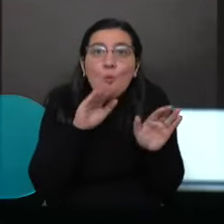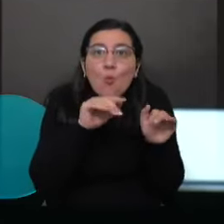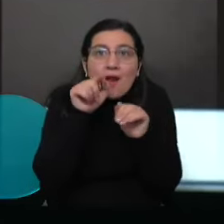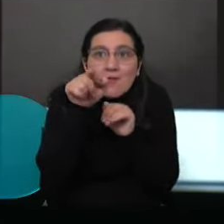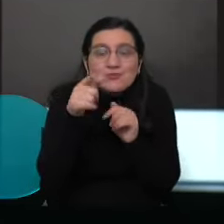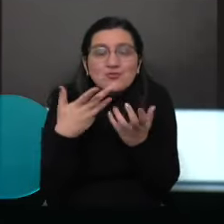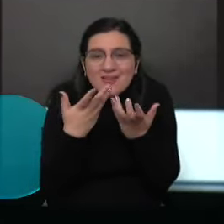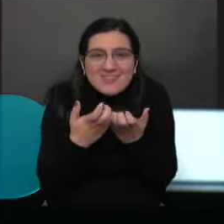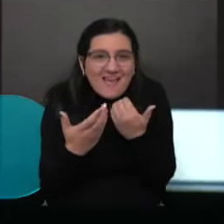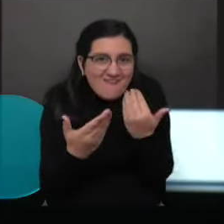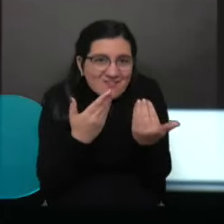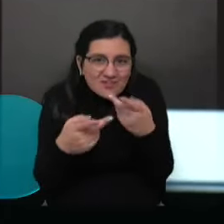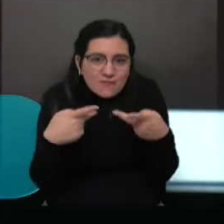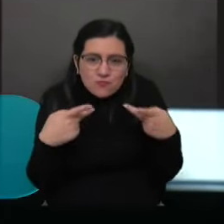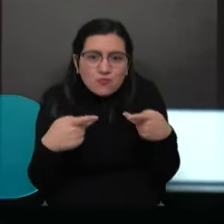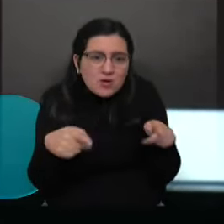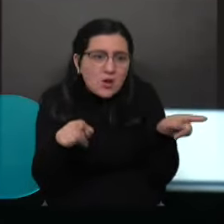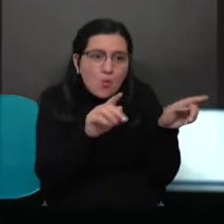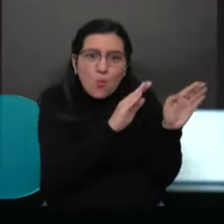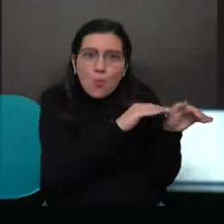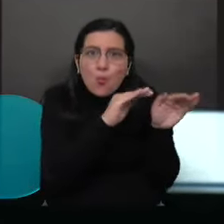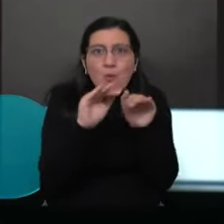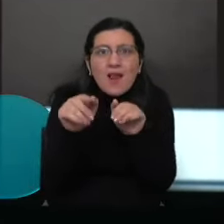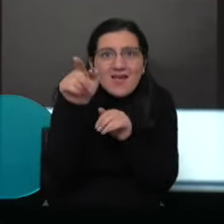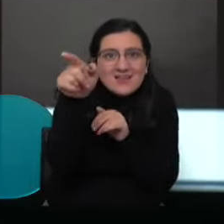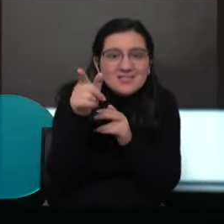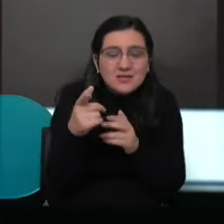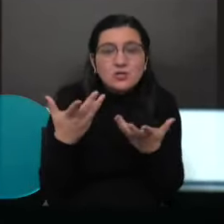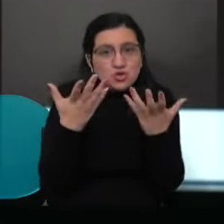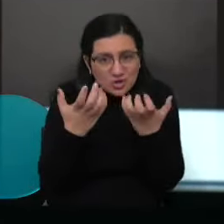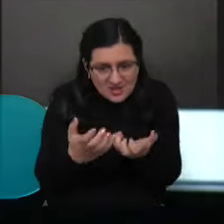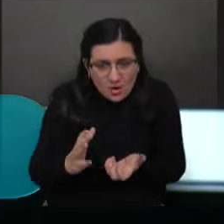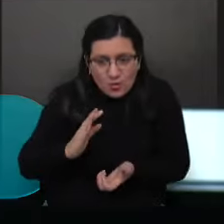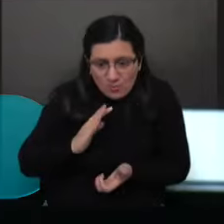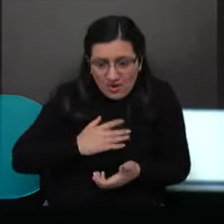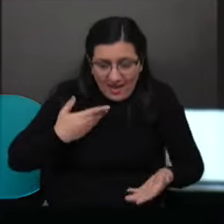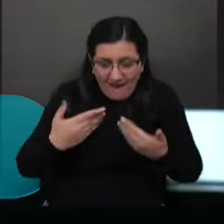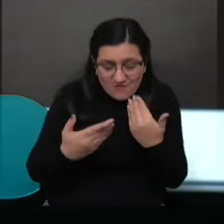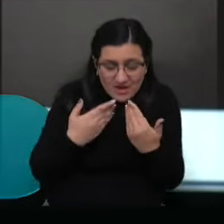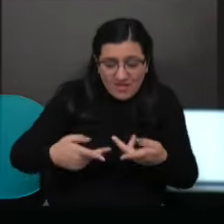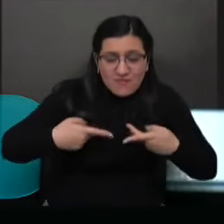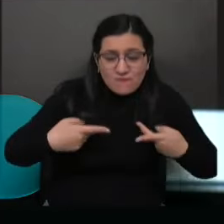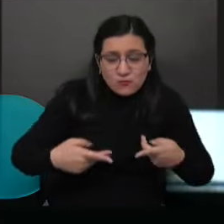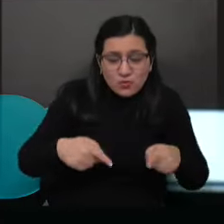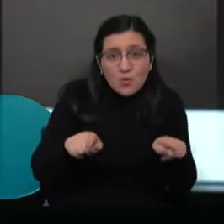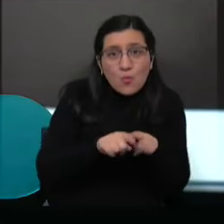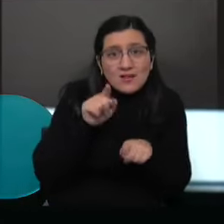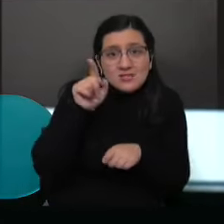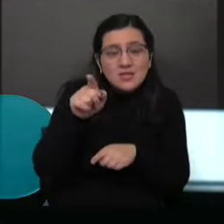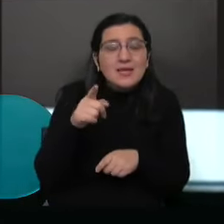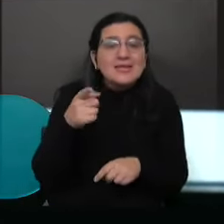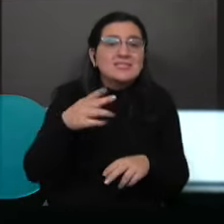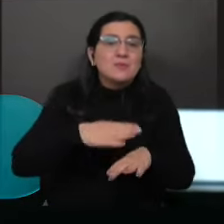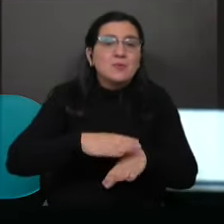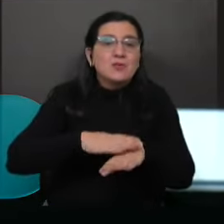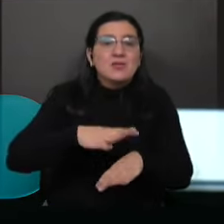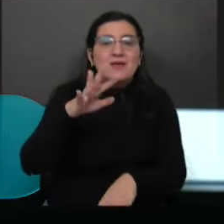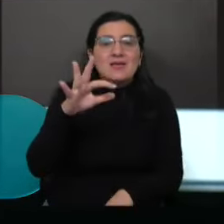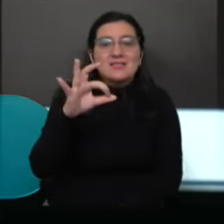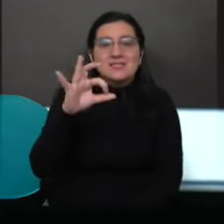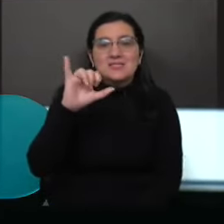fútbol como ella yo quería que hubiese una mujer que hablara de fútbol como ella también en ese momento estaba Silvia Yo siempre digo que